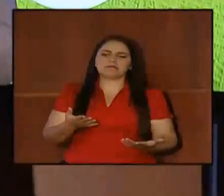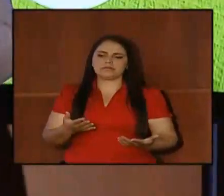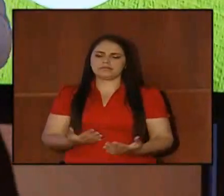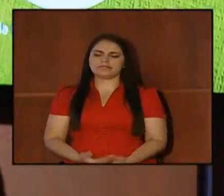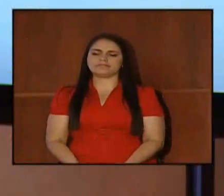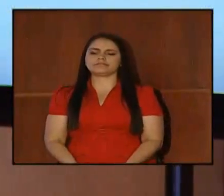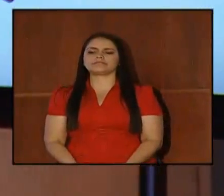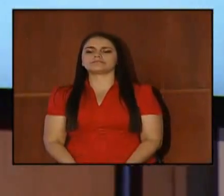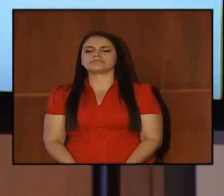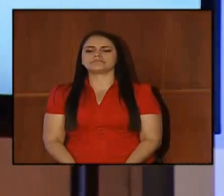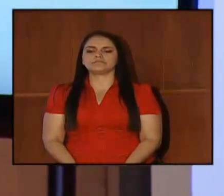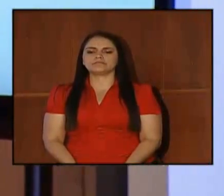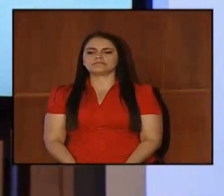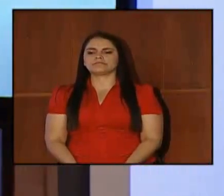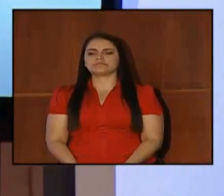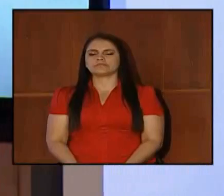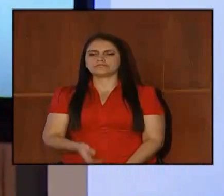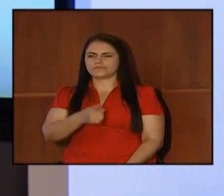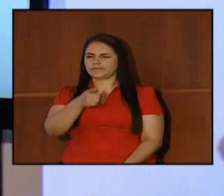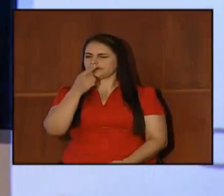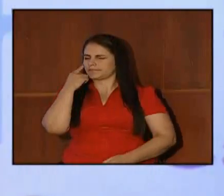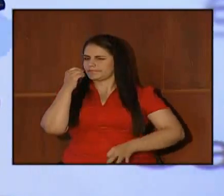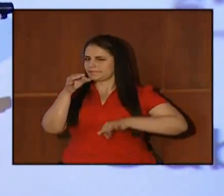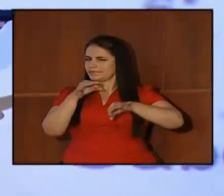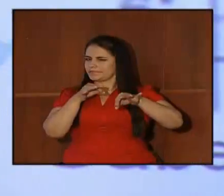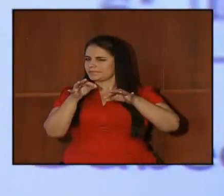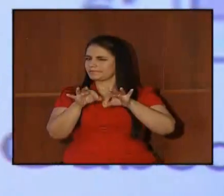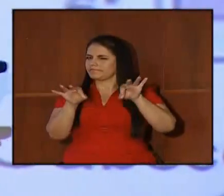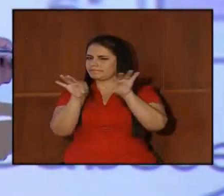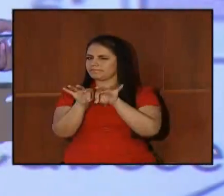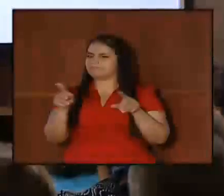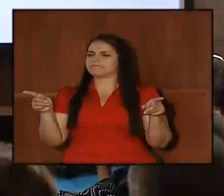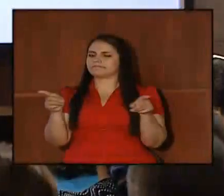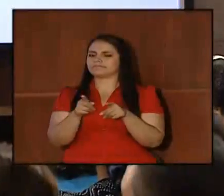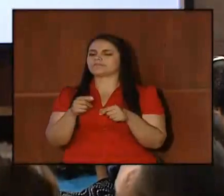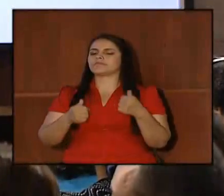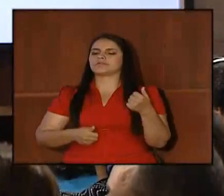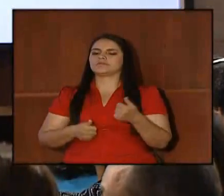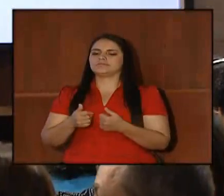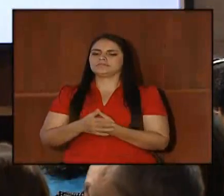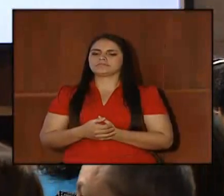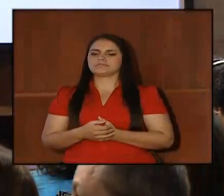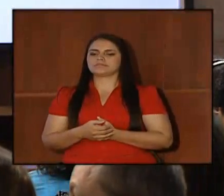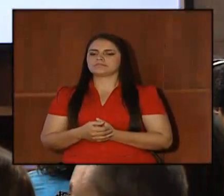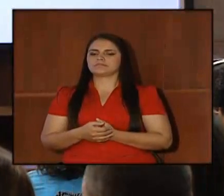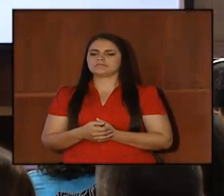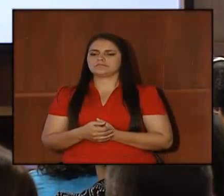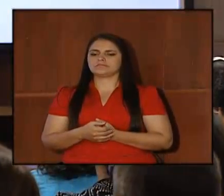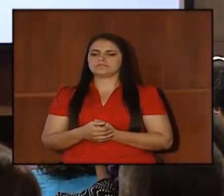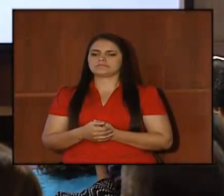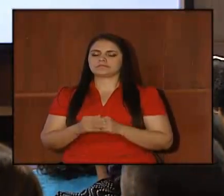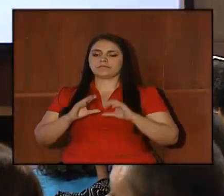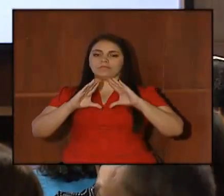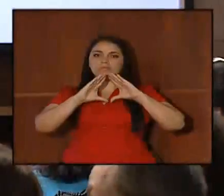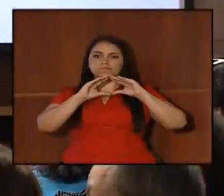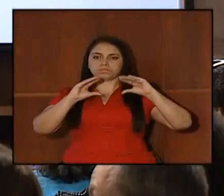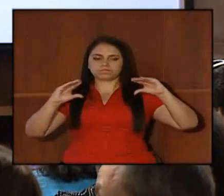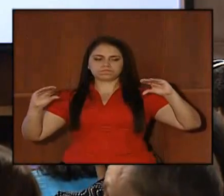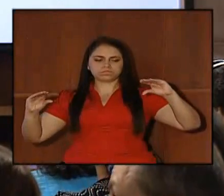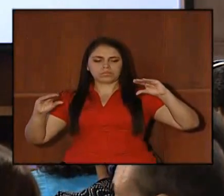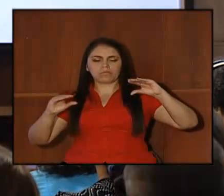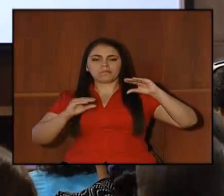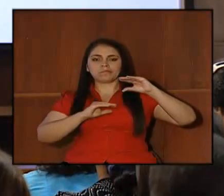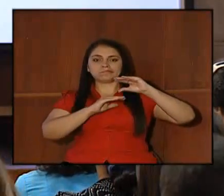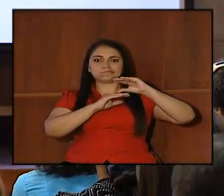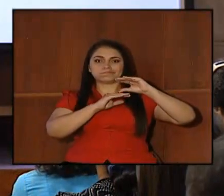Entonces les voy a dar una clave muy importante que es esta. Entre el colchón y las